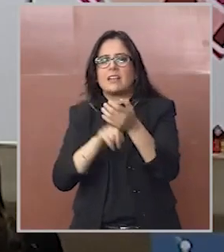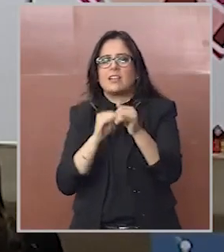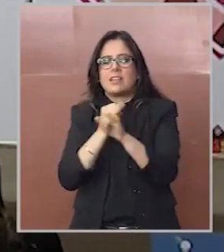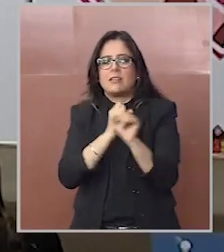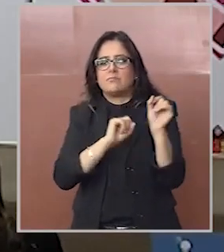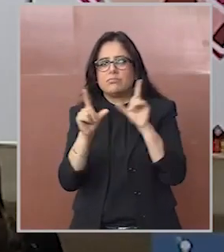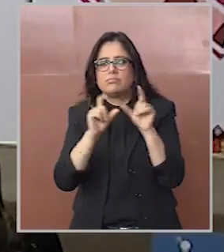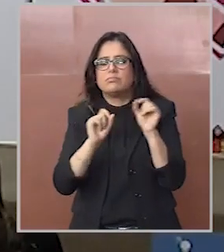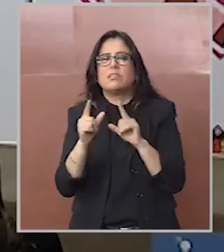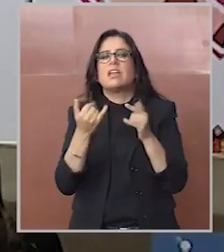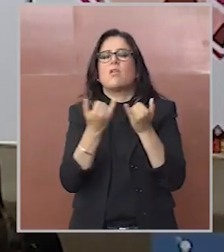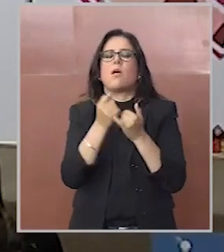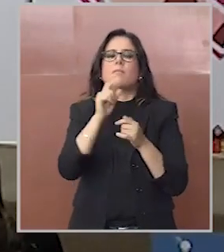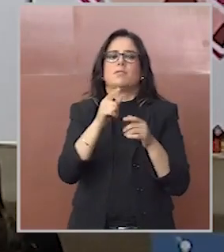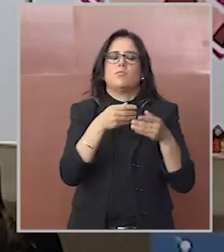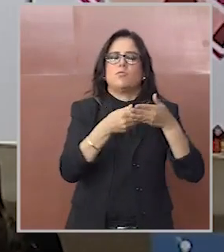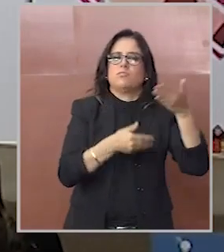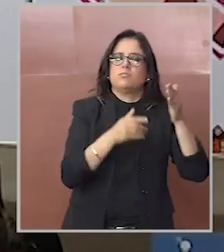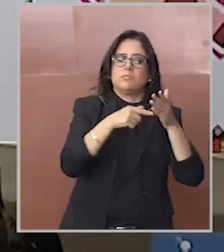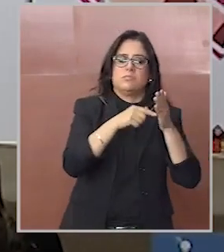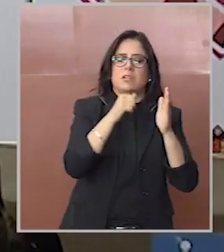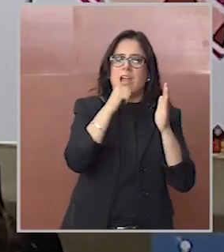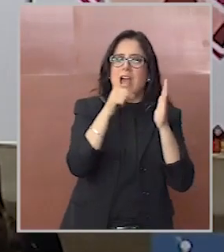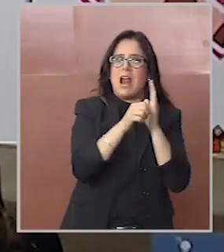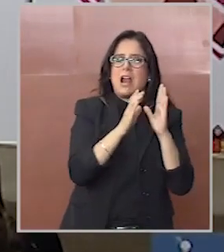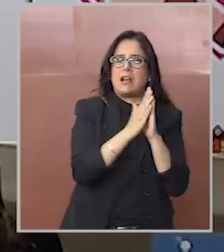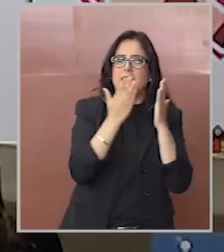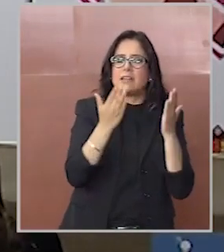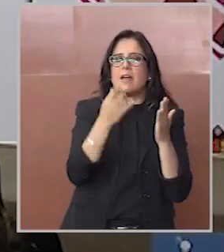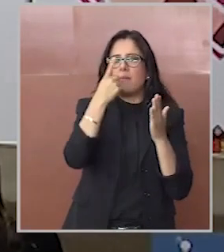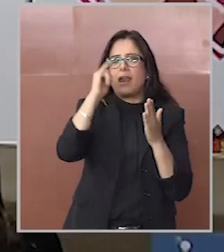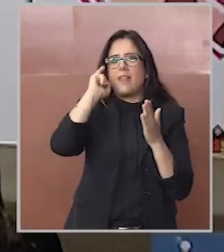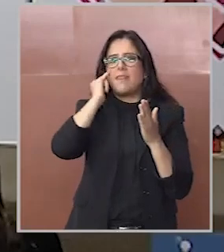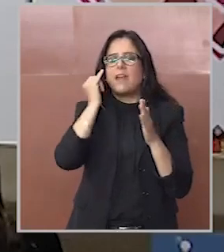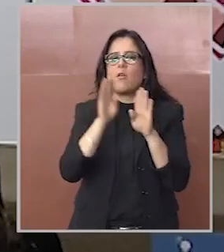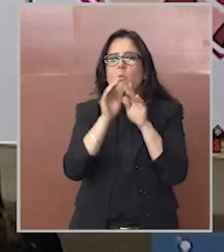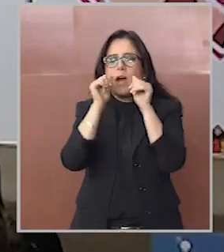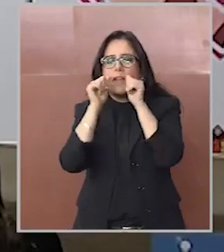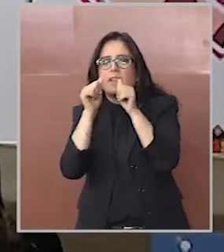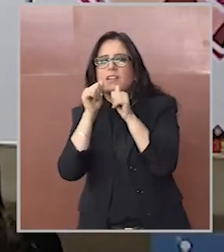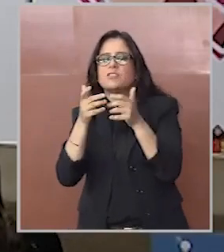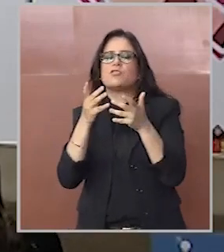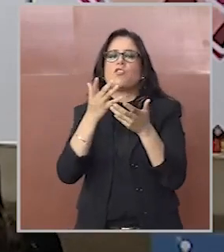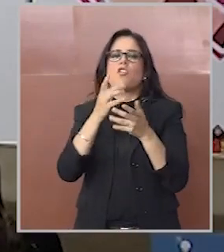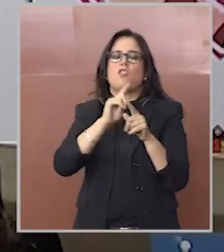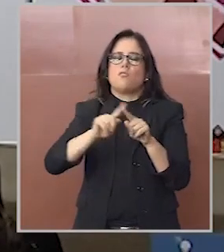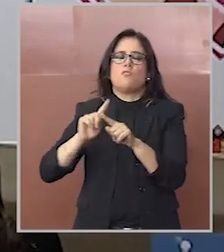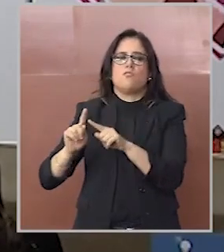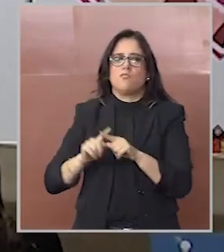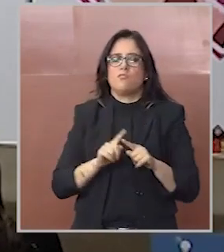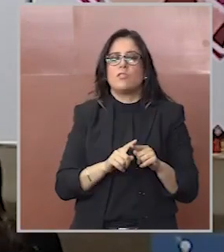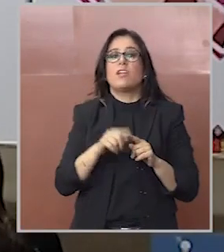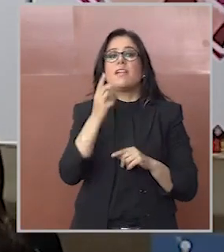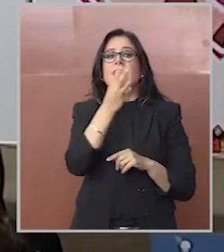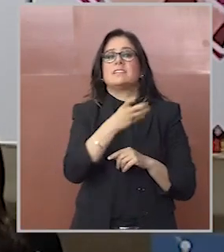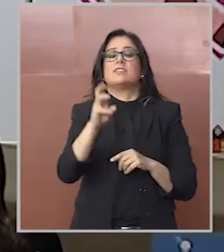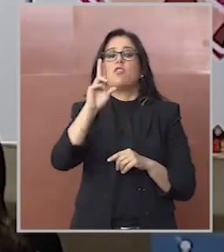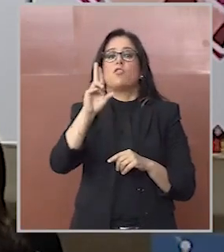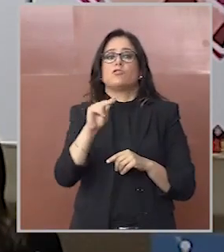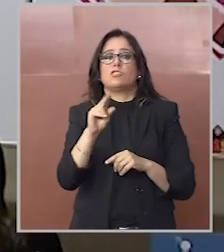y una cartilla de derechos de los pueblos eh comunidades y personas indígenas y afromexicanas además